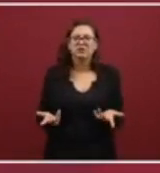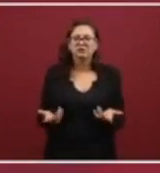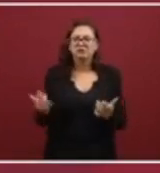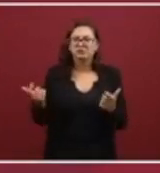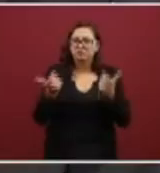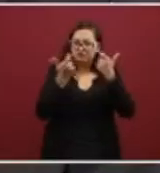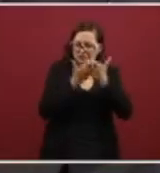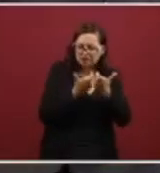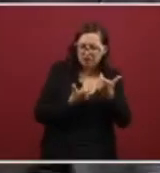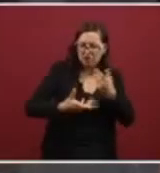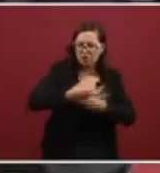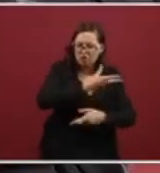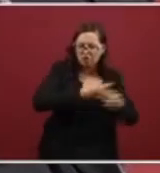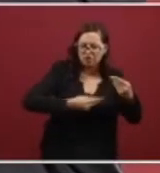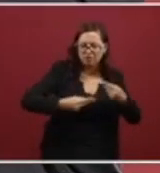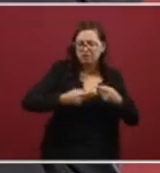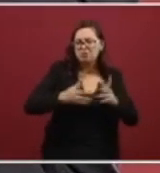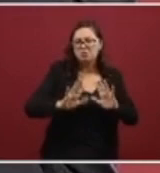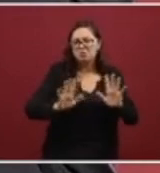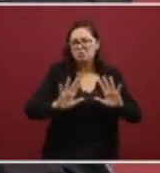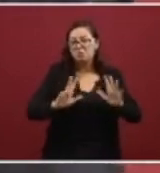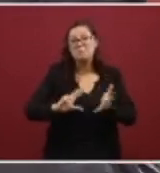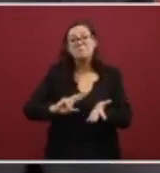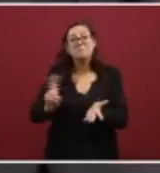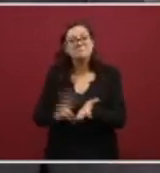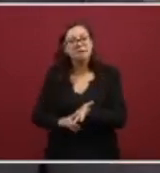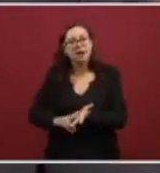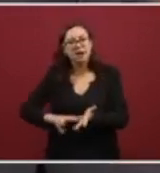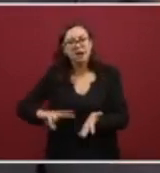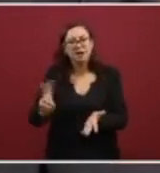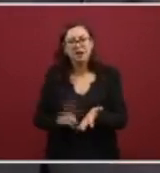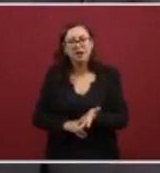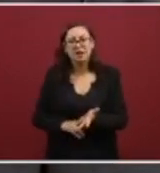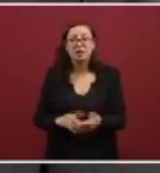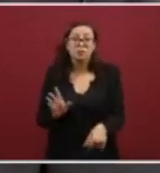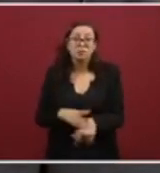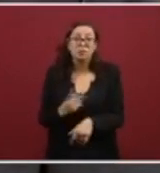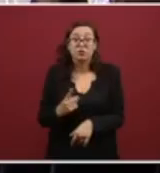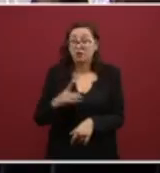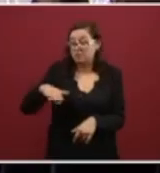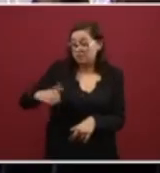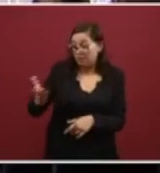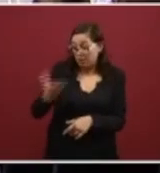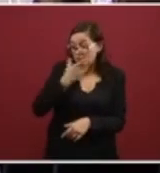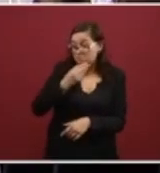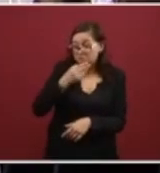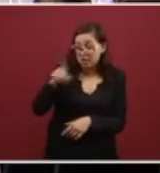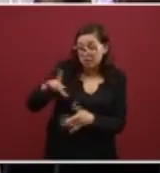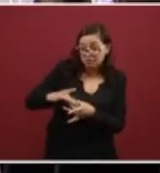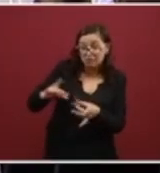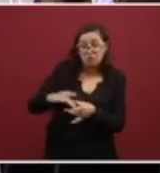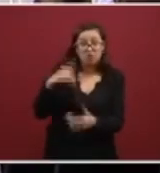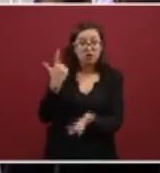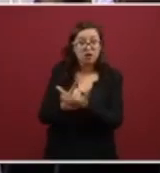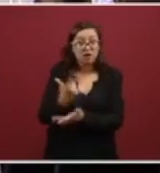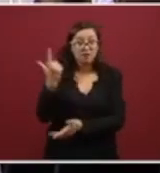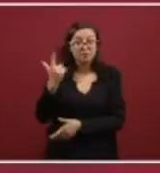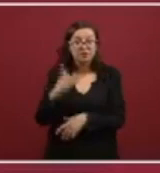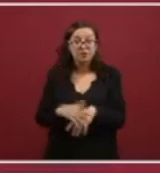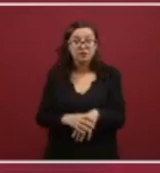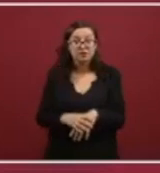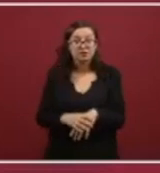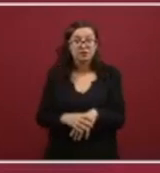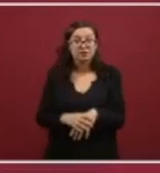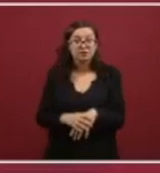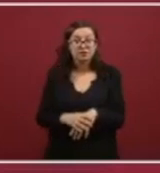valioso, porque entonces sí el problema de empleo que nos señaló el señor sería gravísimo. O sea, no es un problema teórico, es un problema